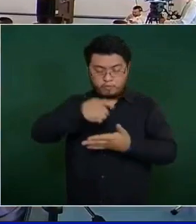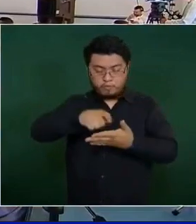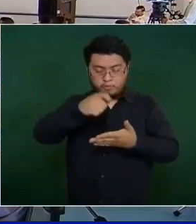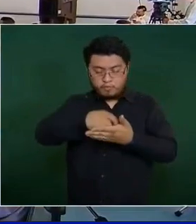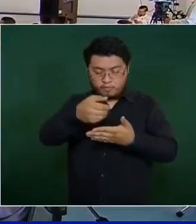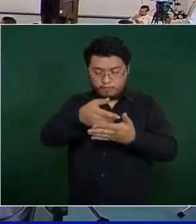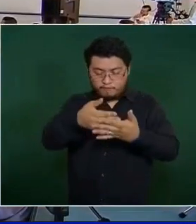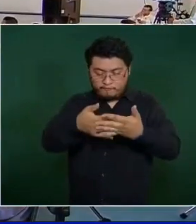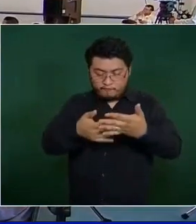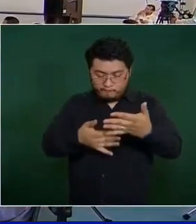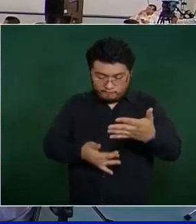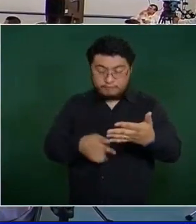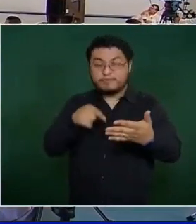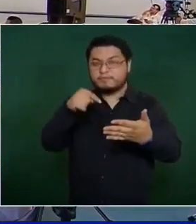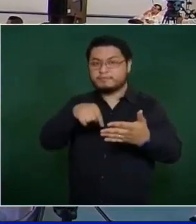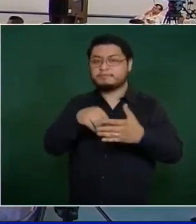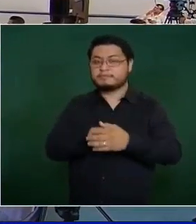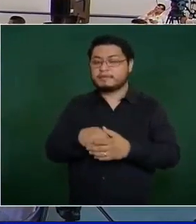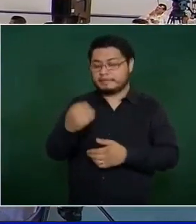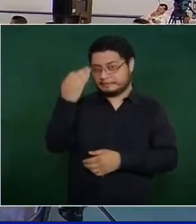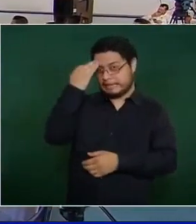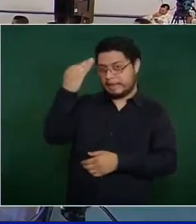durante el periodo maderista,